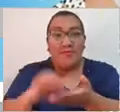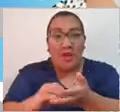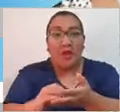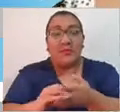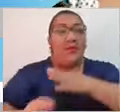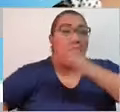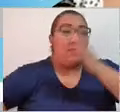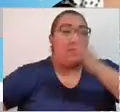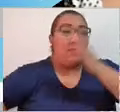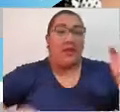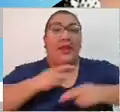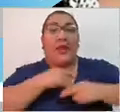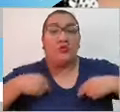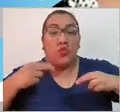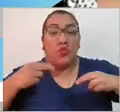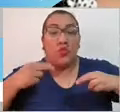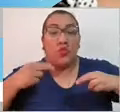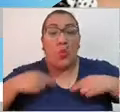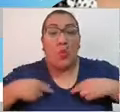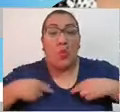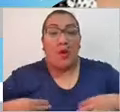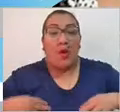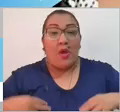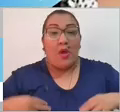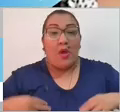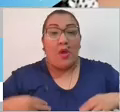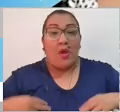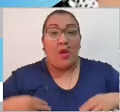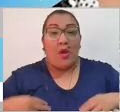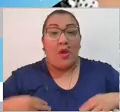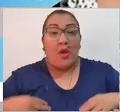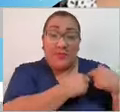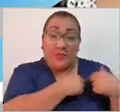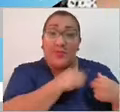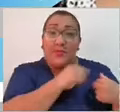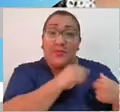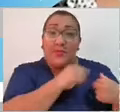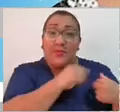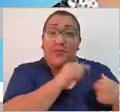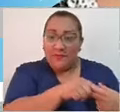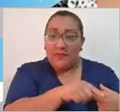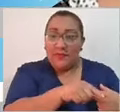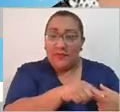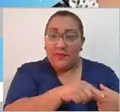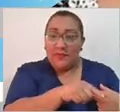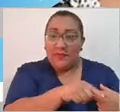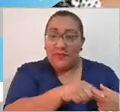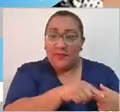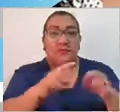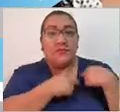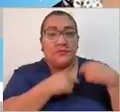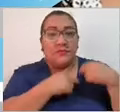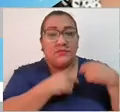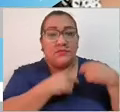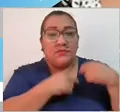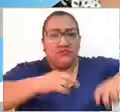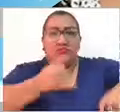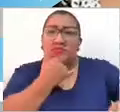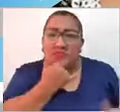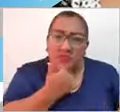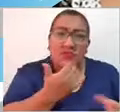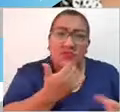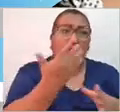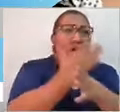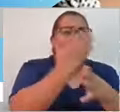Recursos Humanos o ante la Secretaría Técnica, y esta Secretaría Técnica es el órgano encargado de investigar los casos de